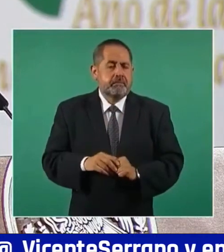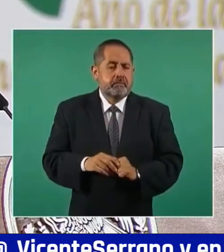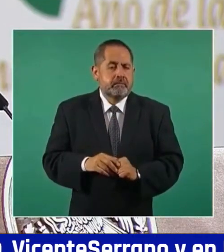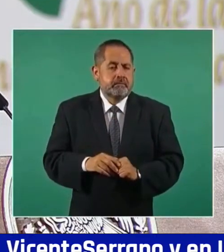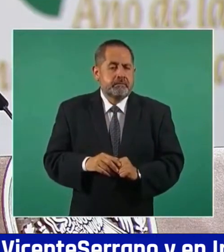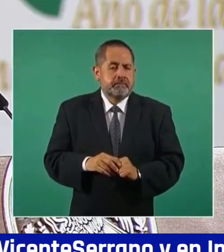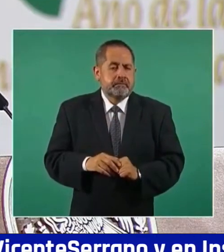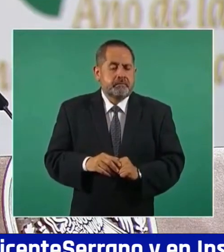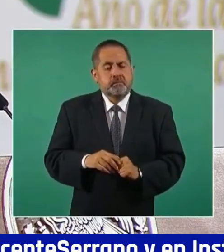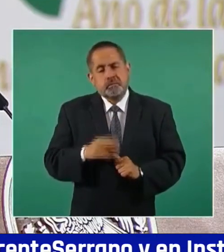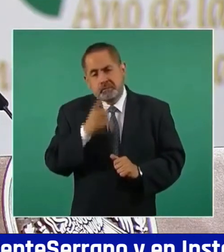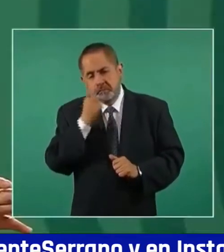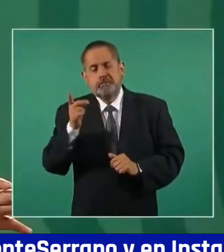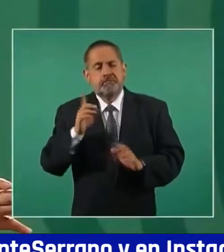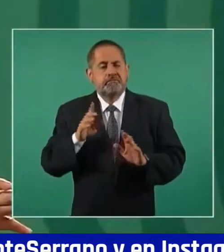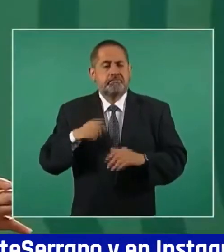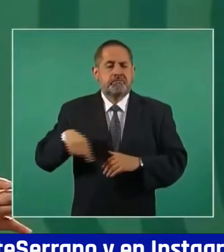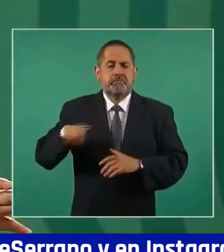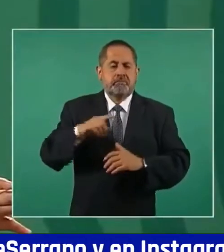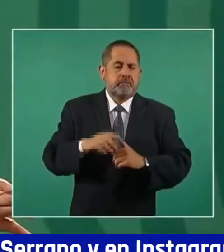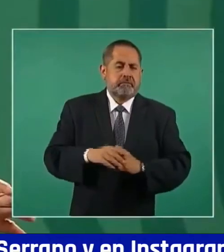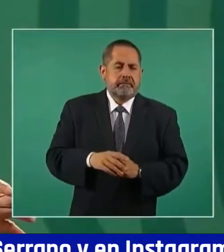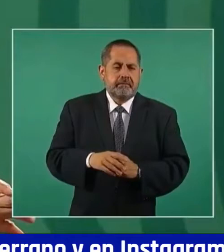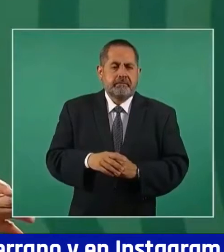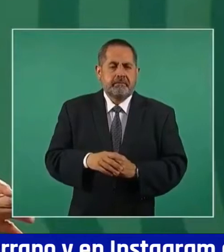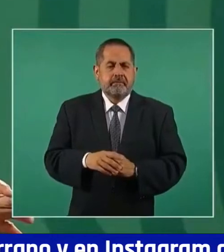Entonces se decidió